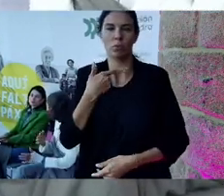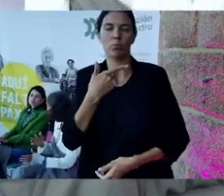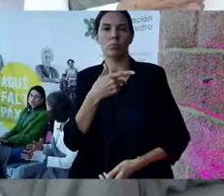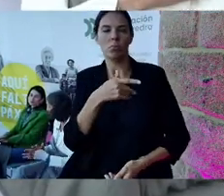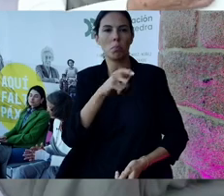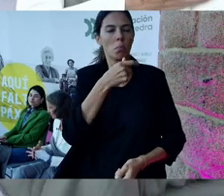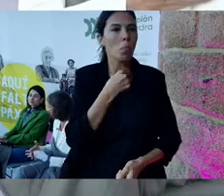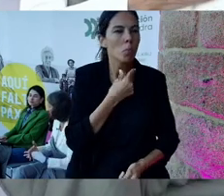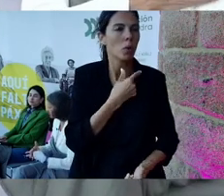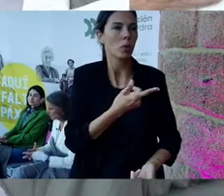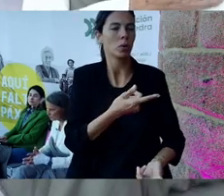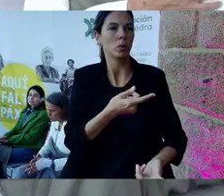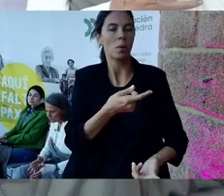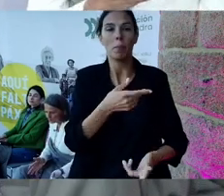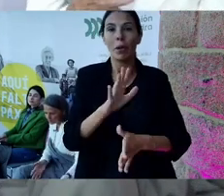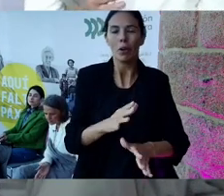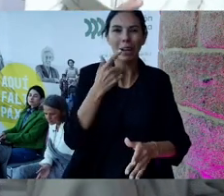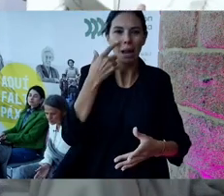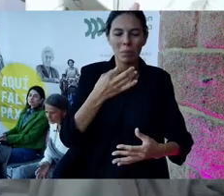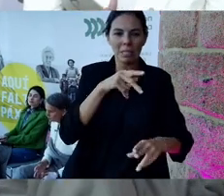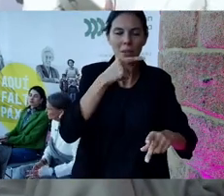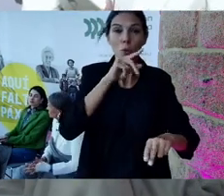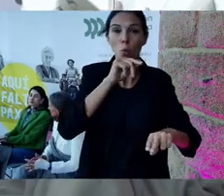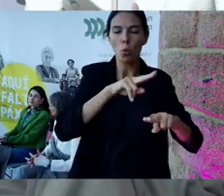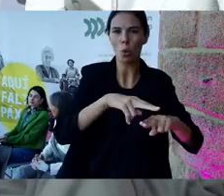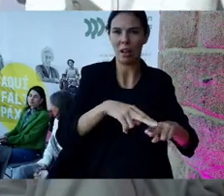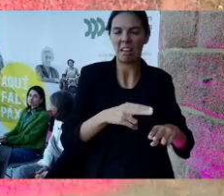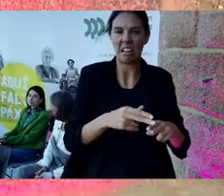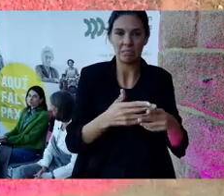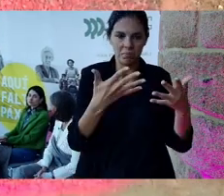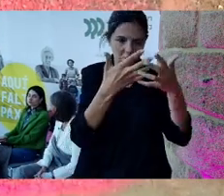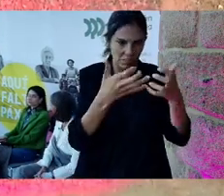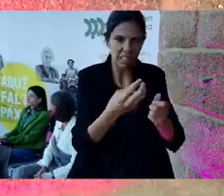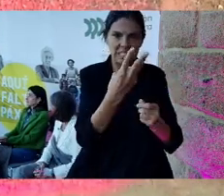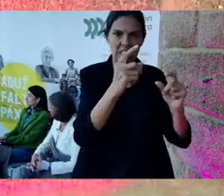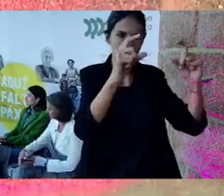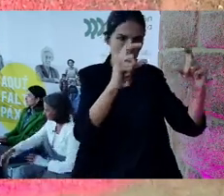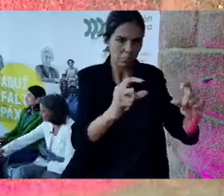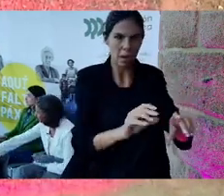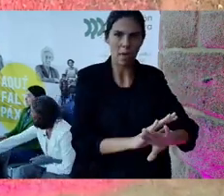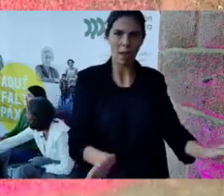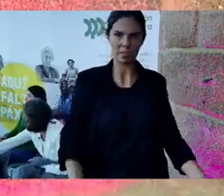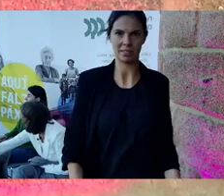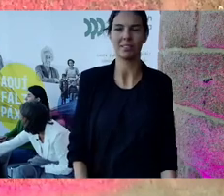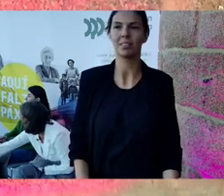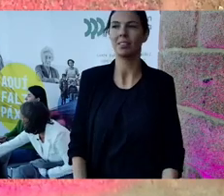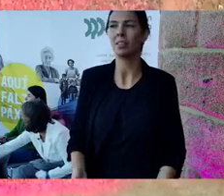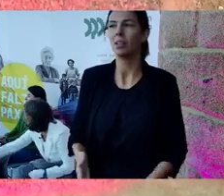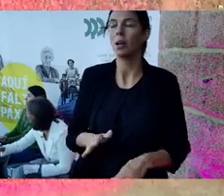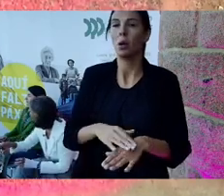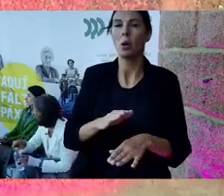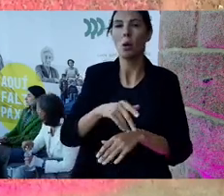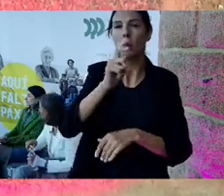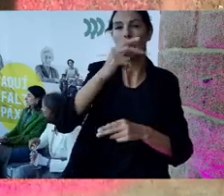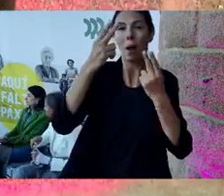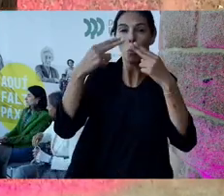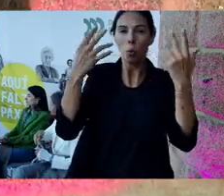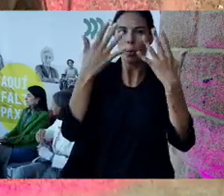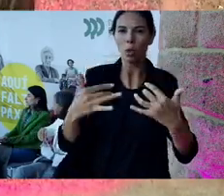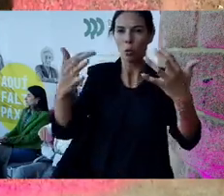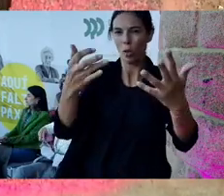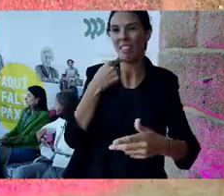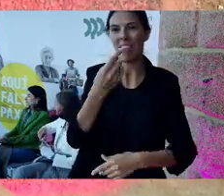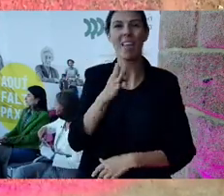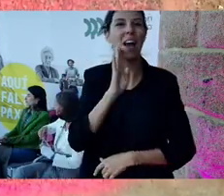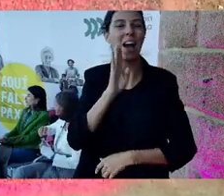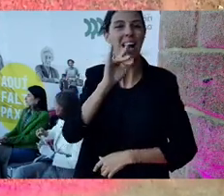mismo. Y mira que yo lo admiro a este medievalista, y de Urraca se escribe tres párrafos. Para un oso público,